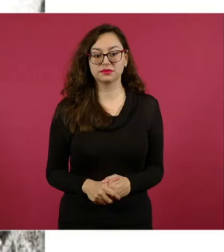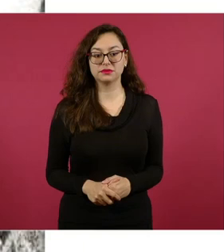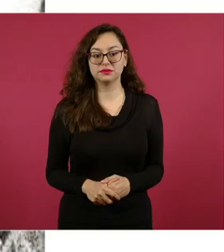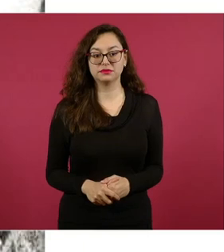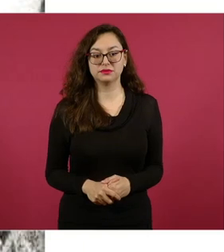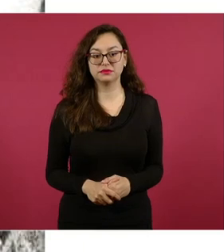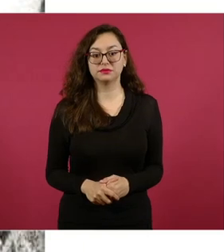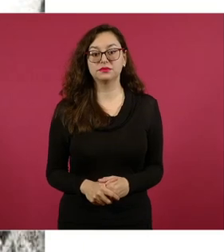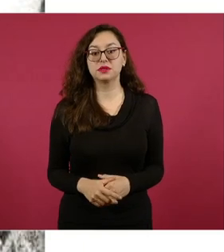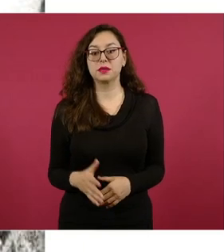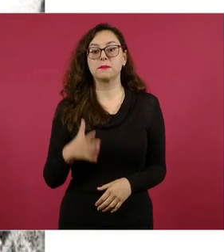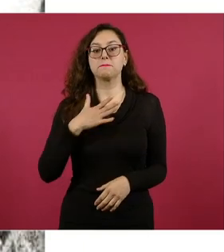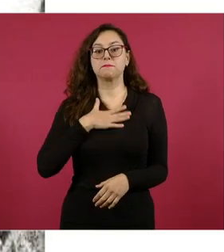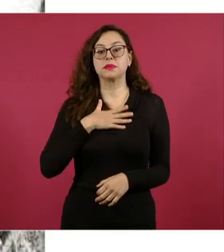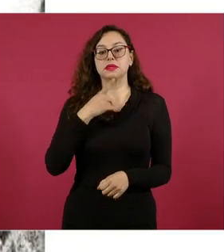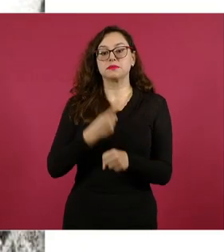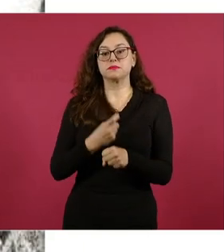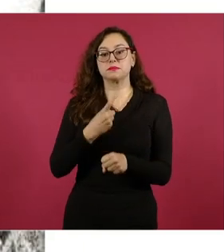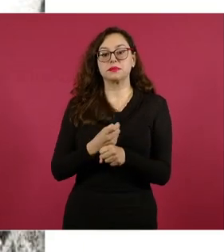Rocío,